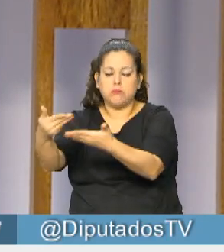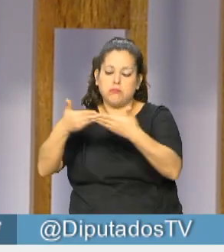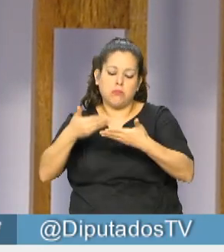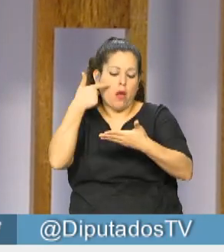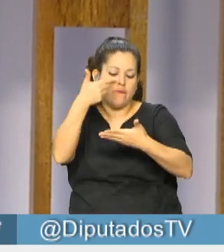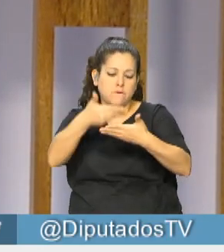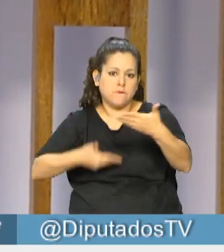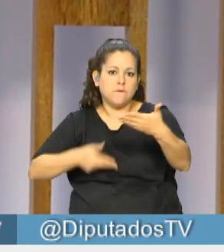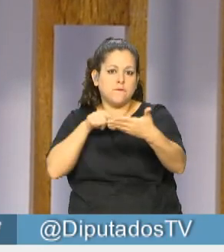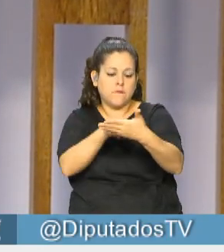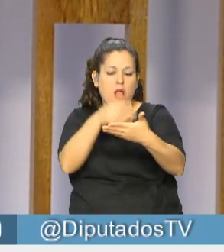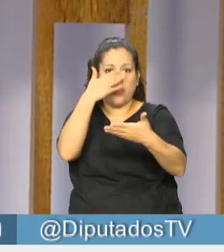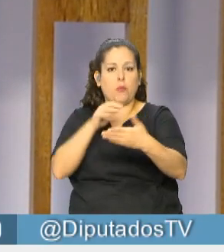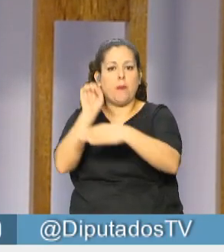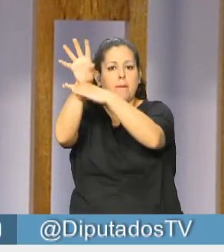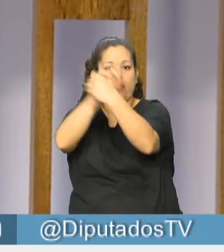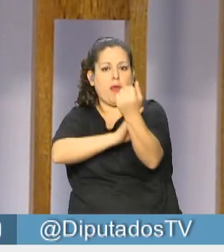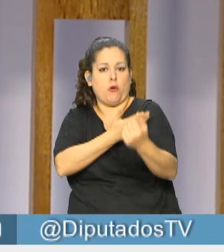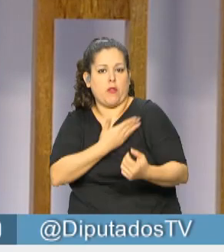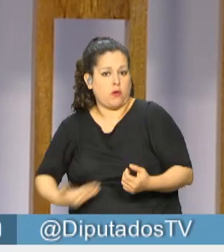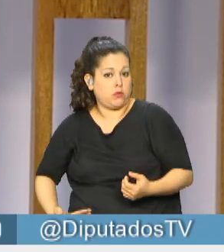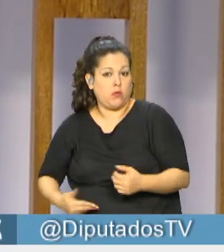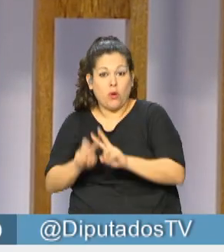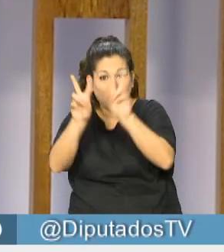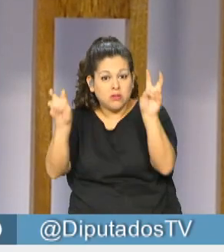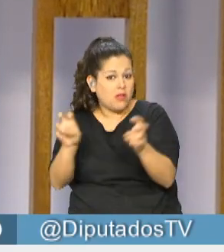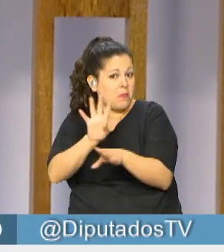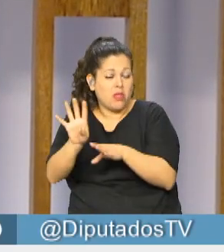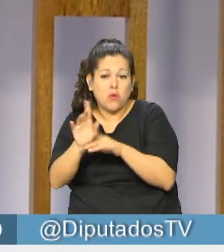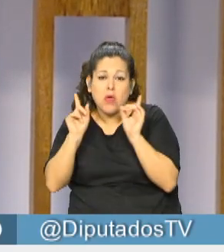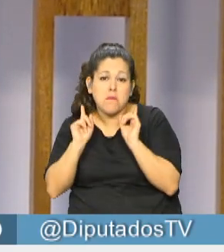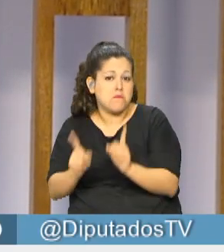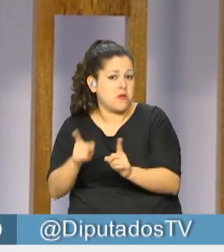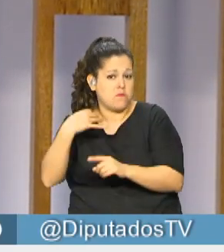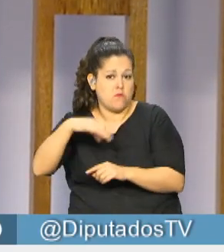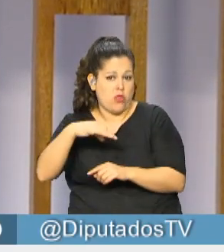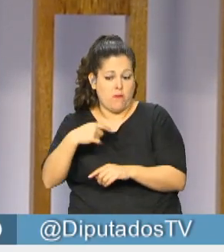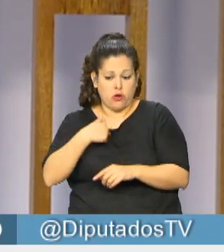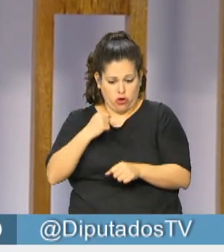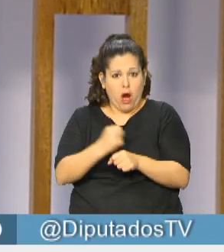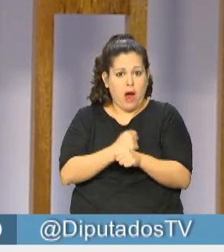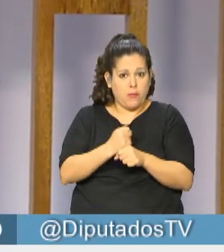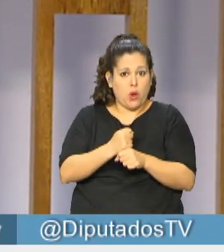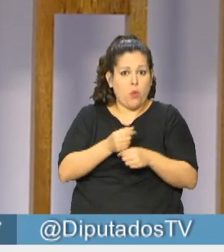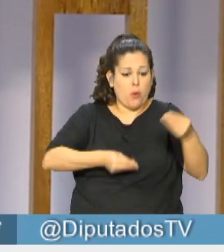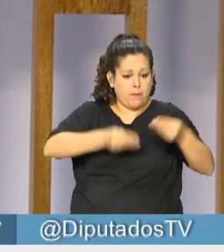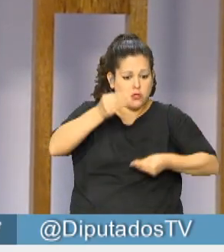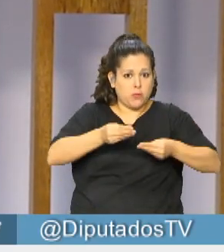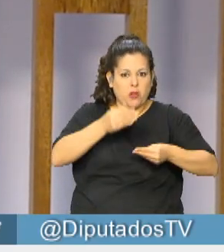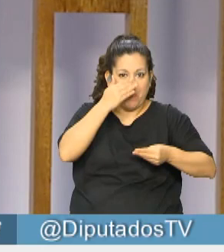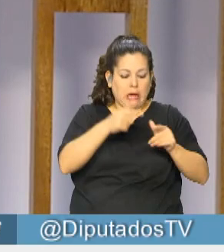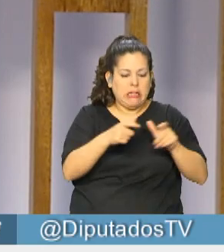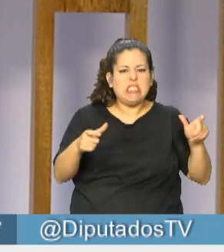del legislativo al ejecutivo. Y con la deuda también, porque uno aprueba un presupuesto, pero no le da un cheque en blanco al gobierno.